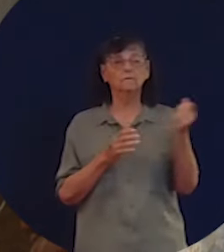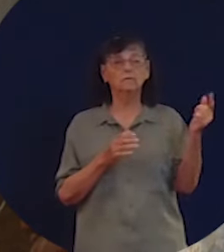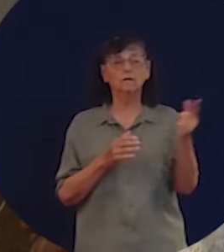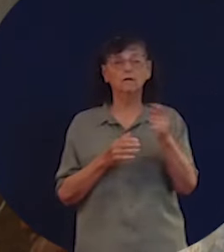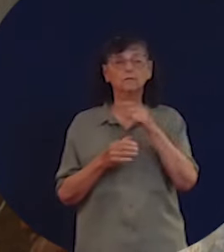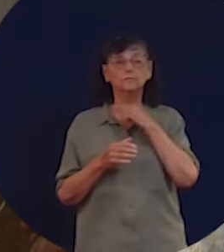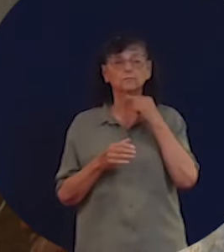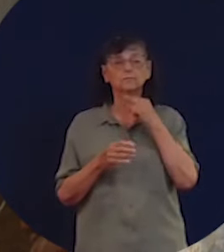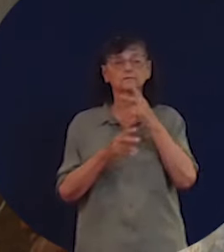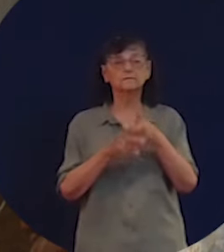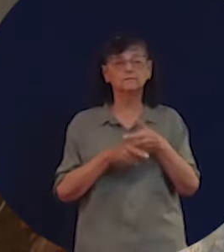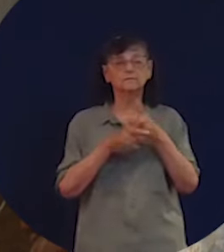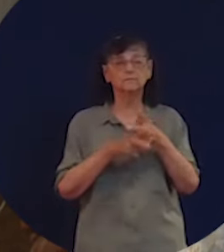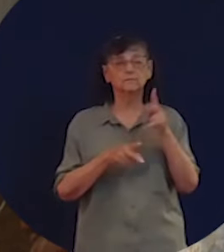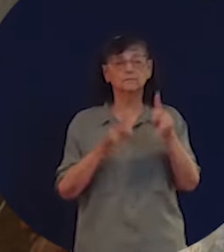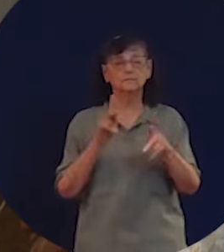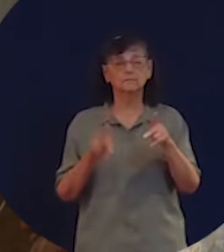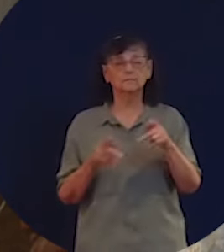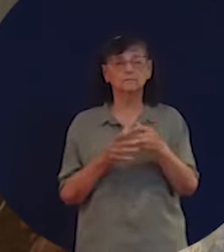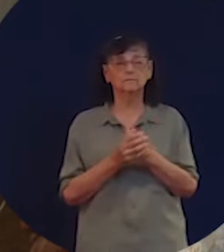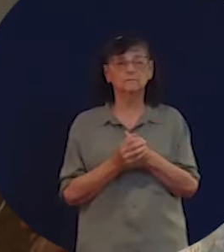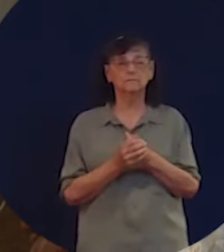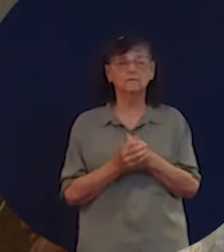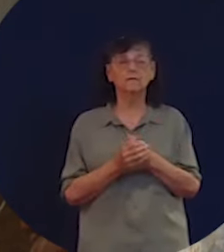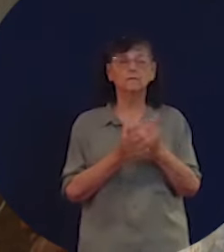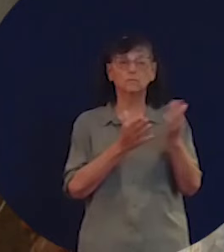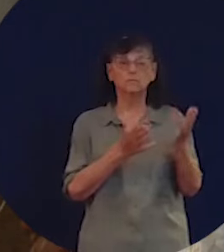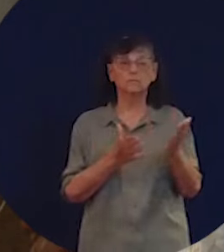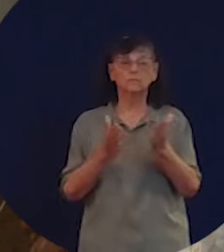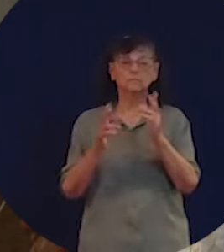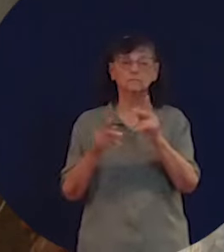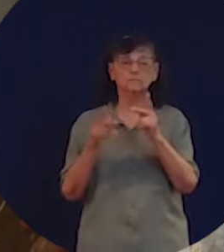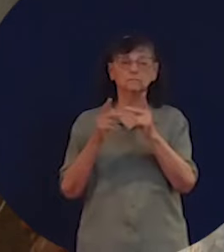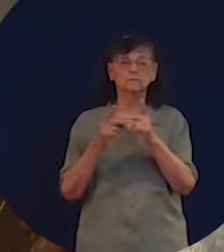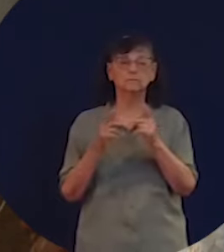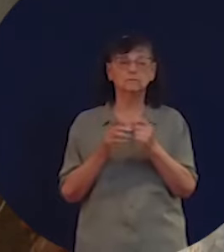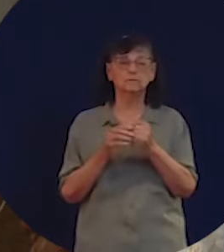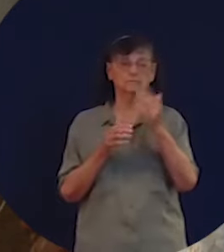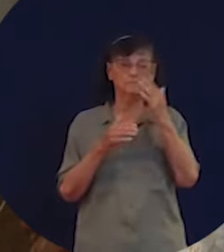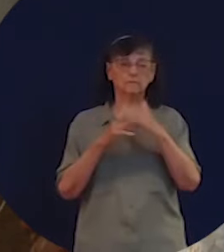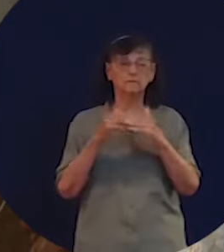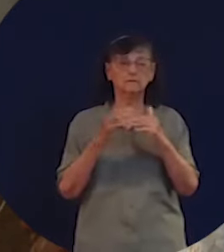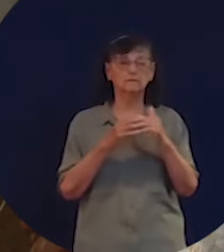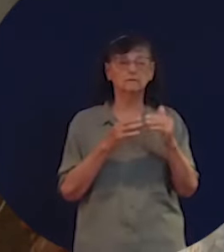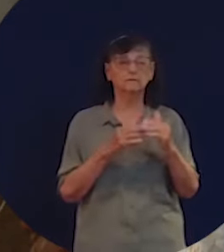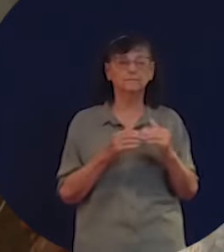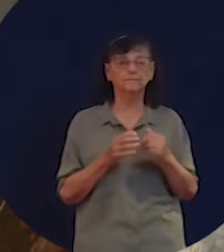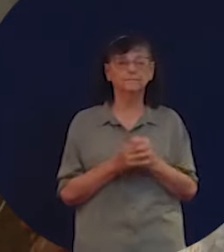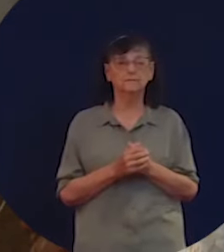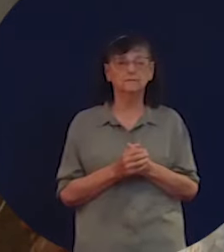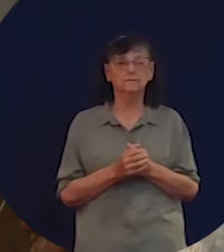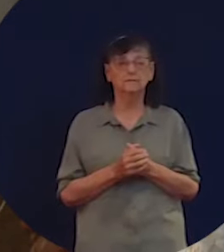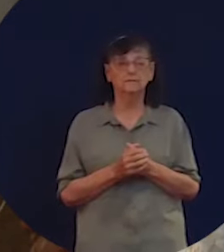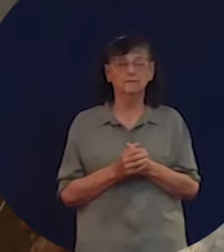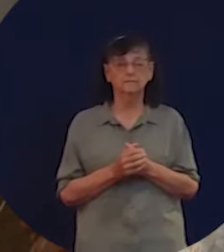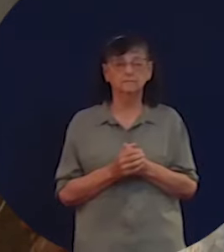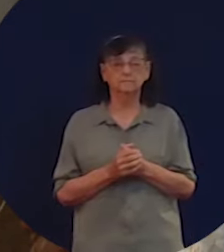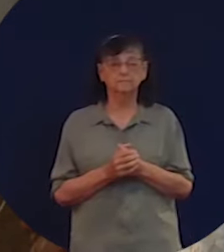todos los pastores que cuidan de tu pueblo. Llévala a su perfección por la caridad.